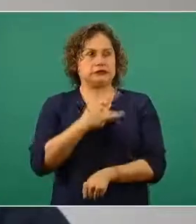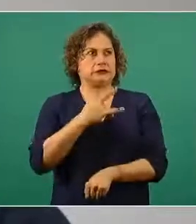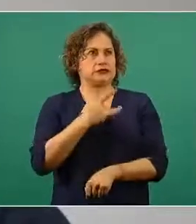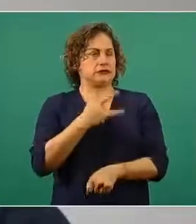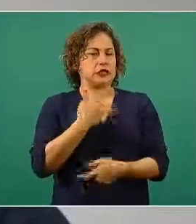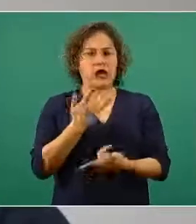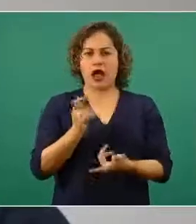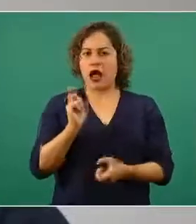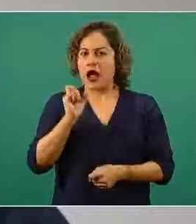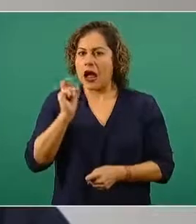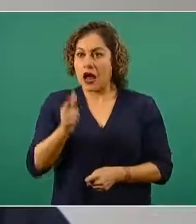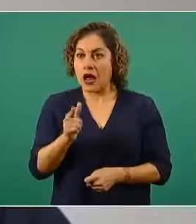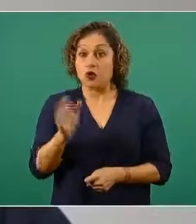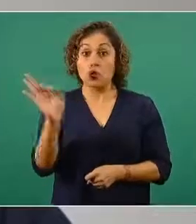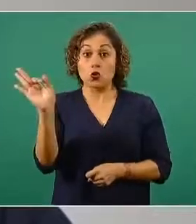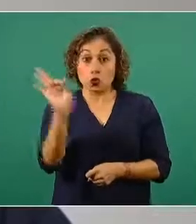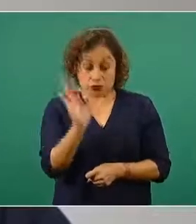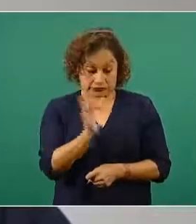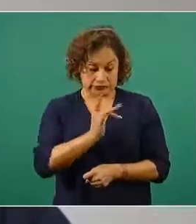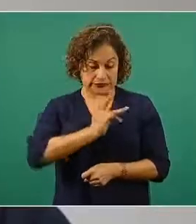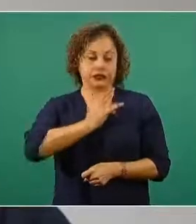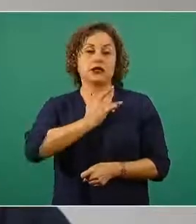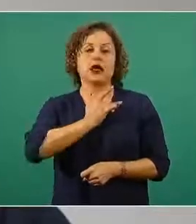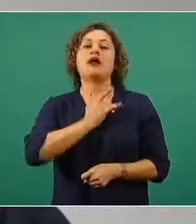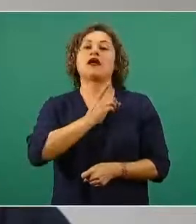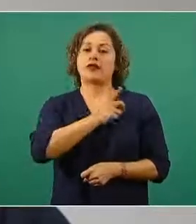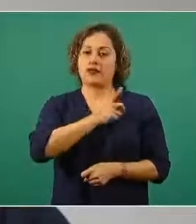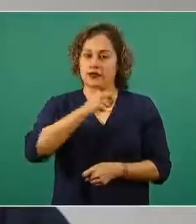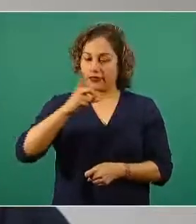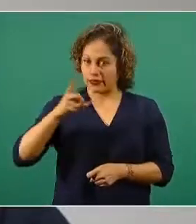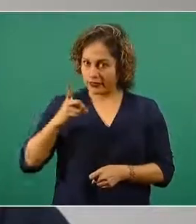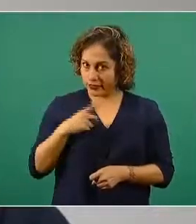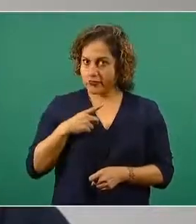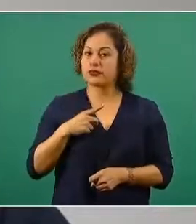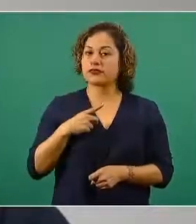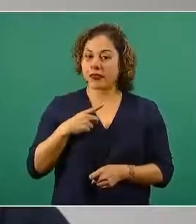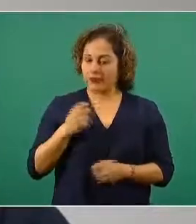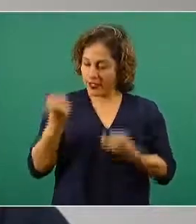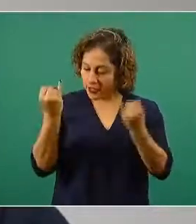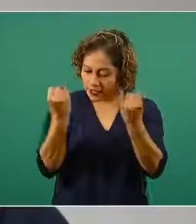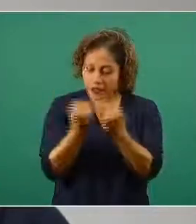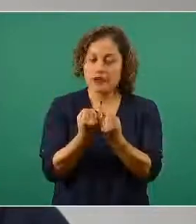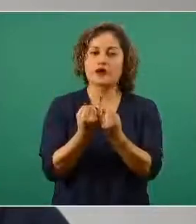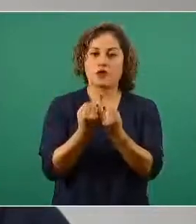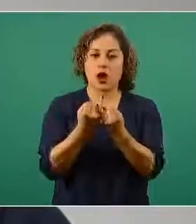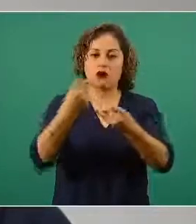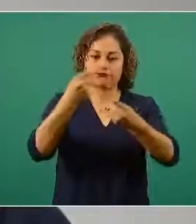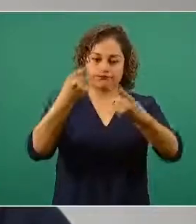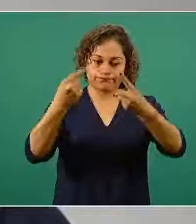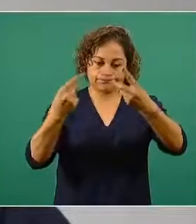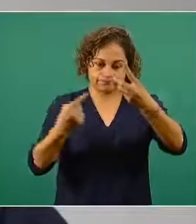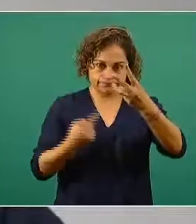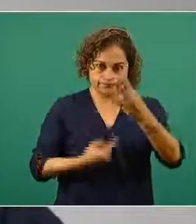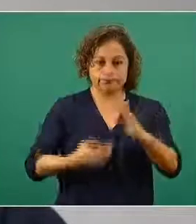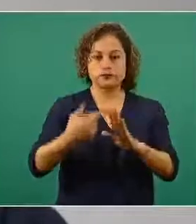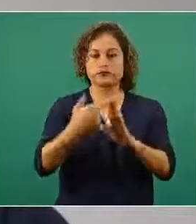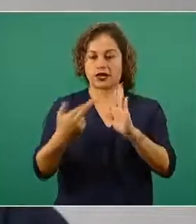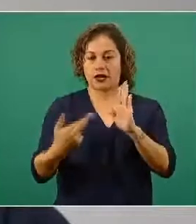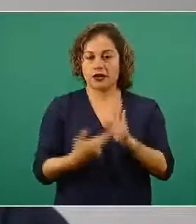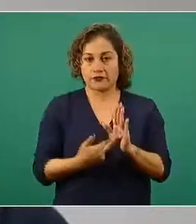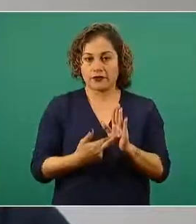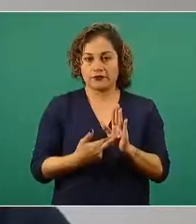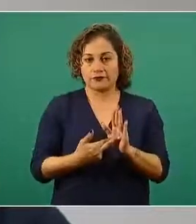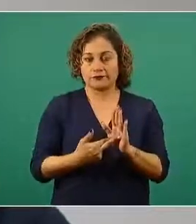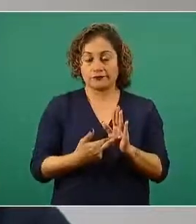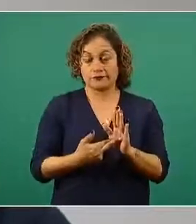si estos se presentan, entonces iniciar obviamente todo el protocolo correspondiente que se da cuando uno se convierte de